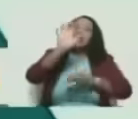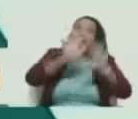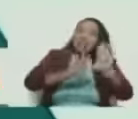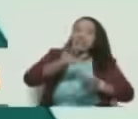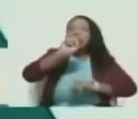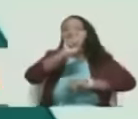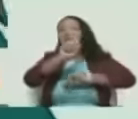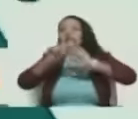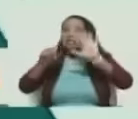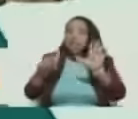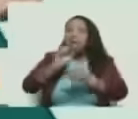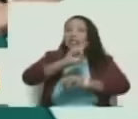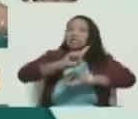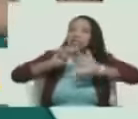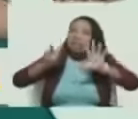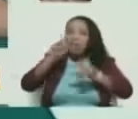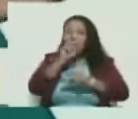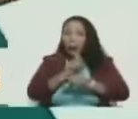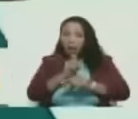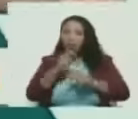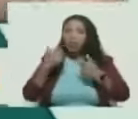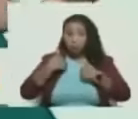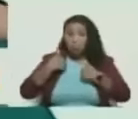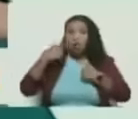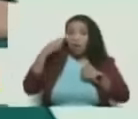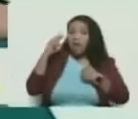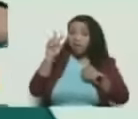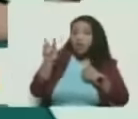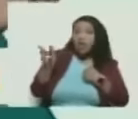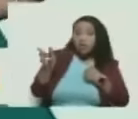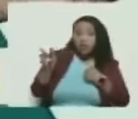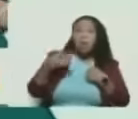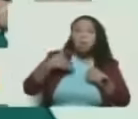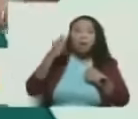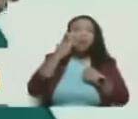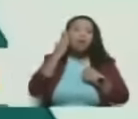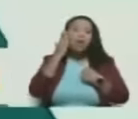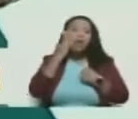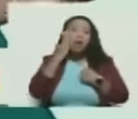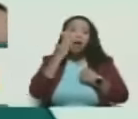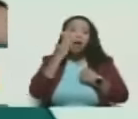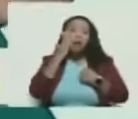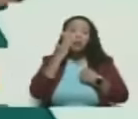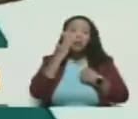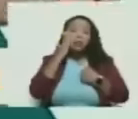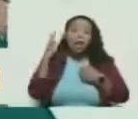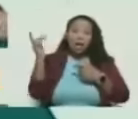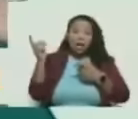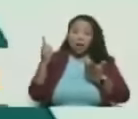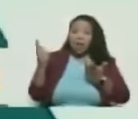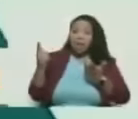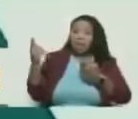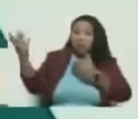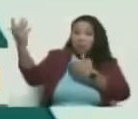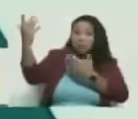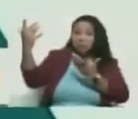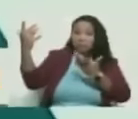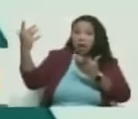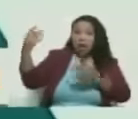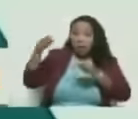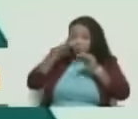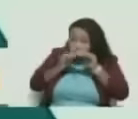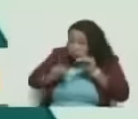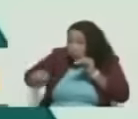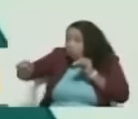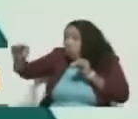17 años, que hemos visto, en mi caso, mi mamá fue una madre que nos crió a mí y a mi hermana, ella pues, para adelante con